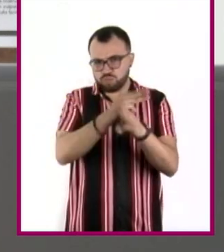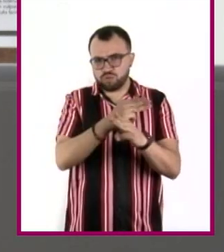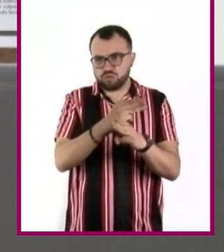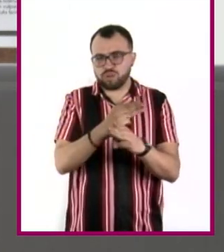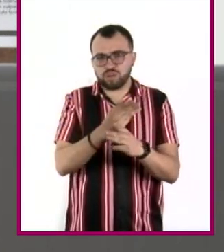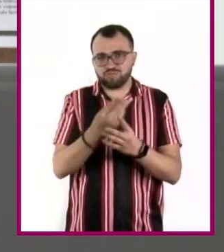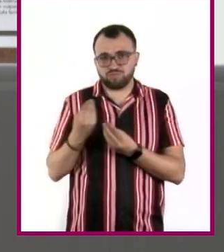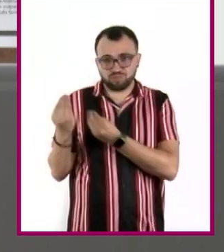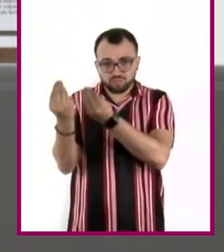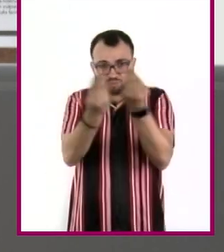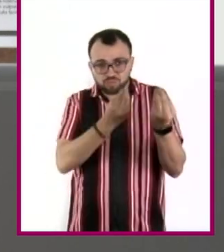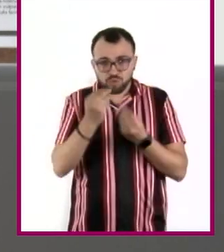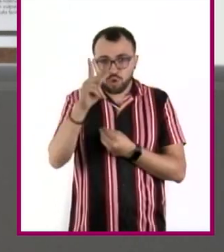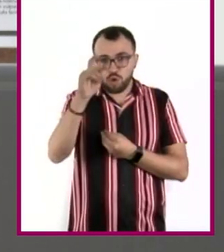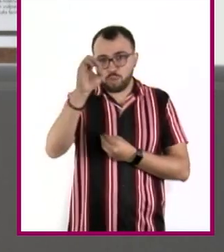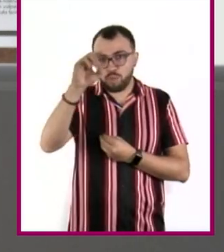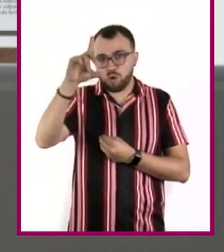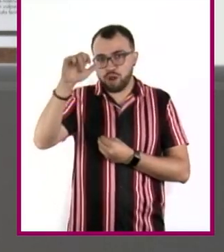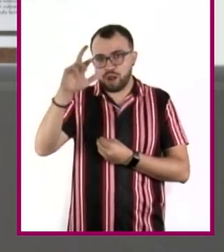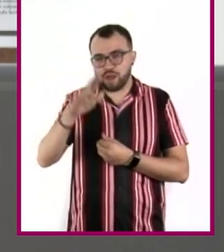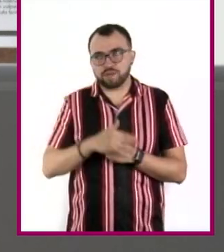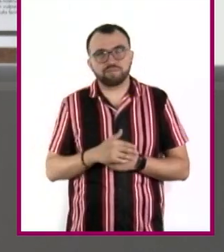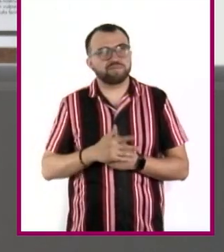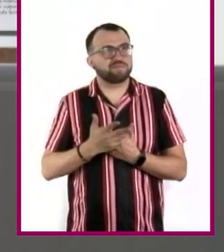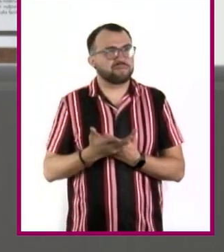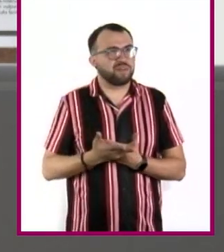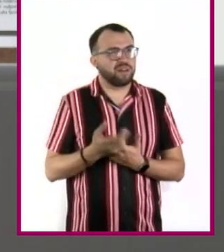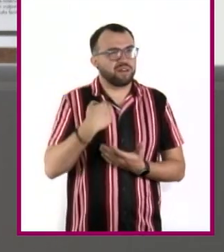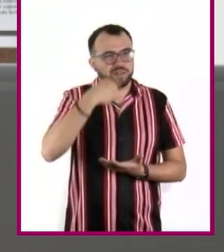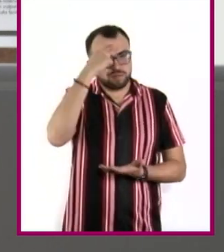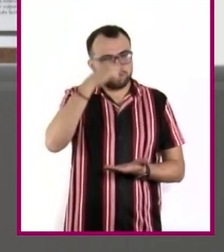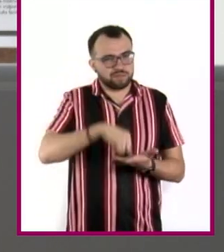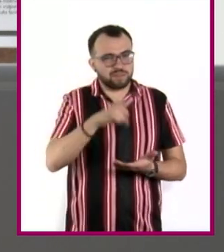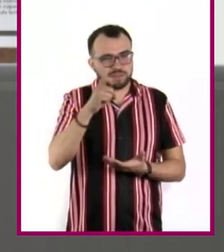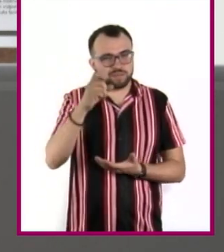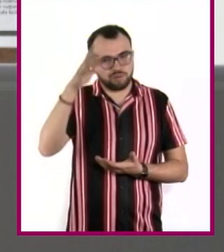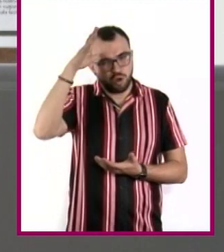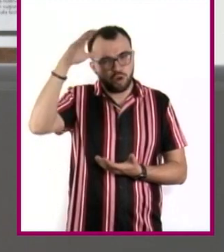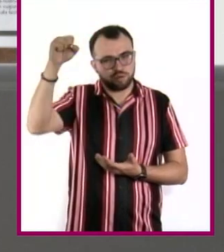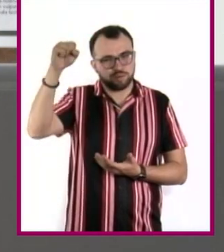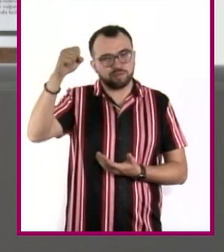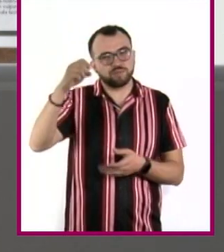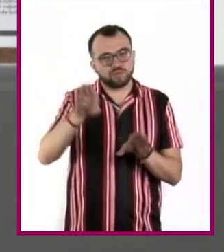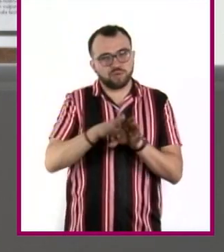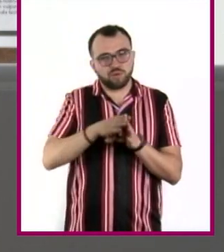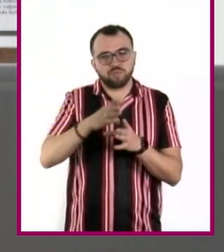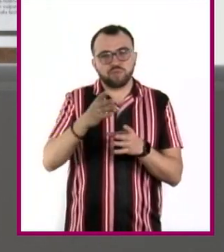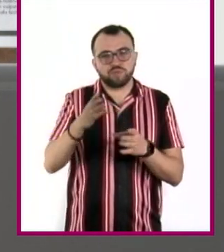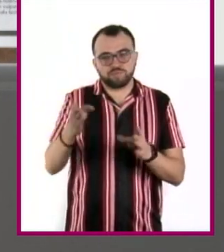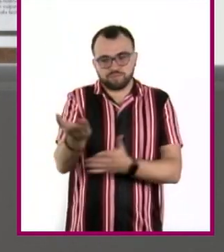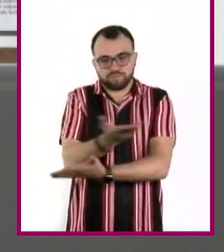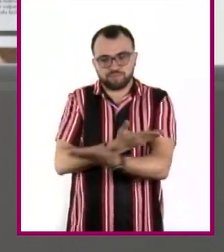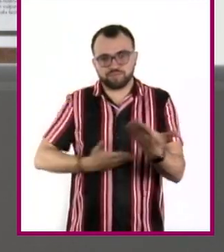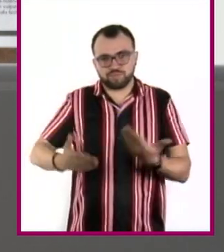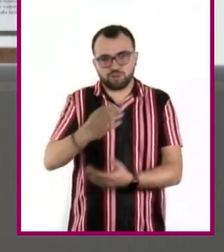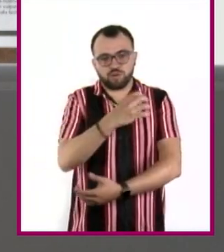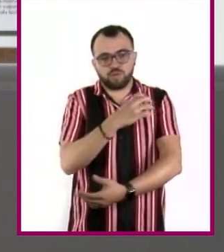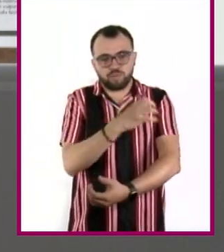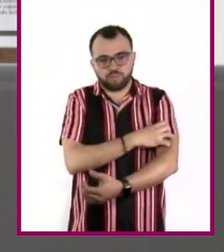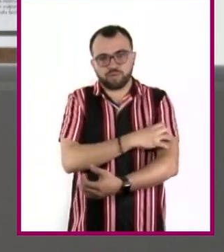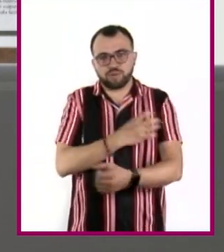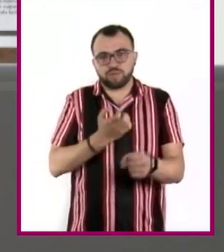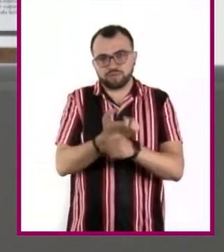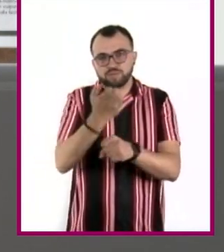multipolar? Bueno, si se parte del concepto de multipolaridad como reparto de poder entre distintos estados, en